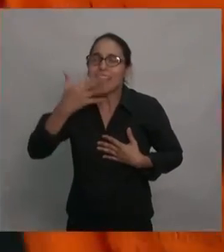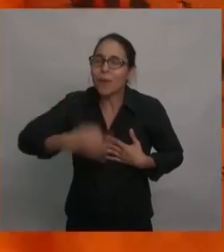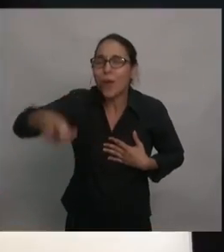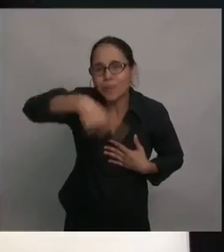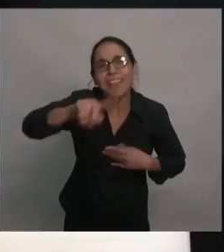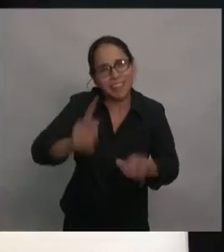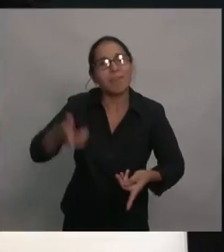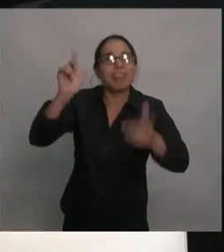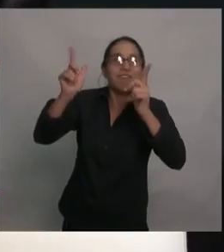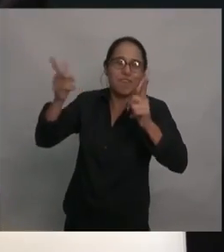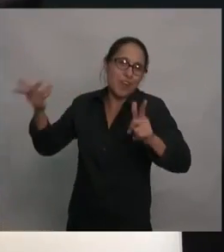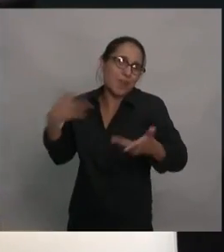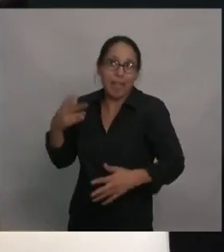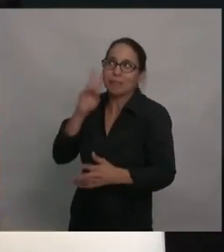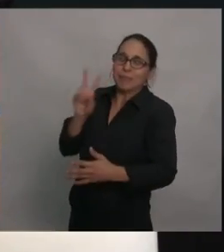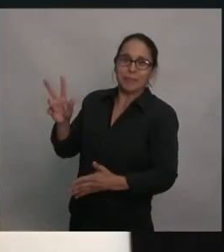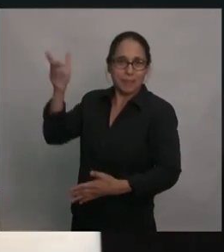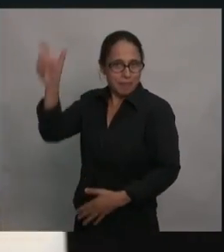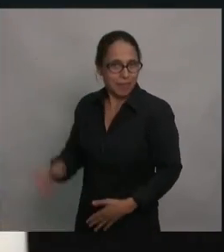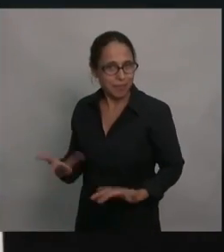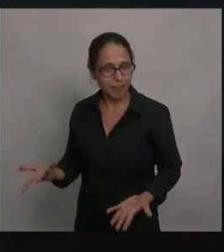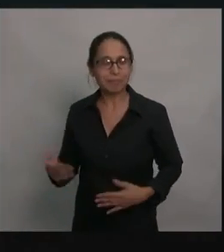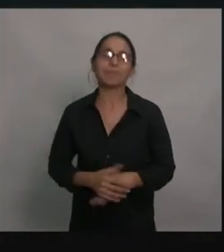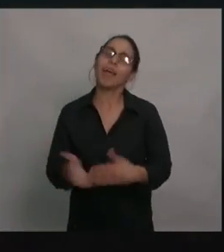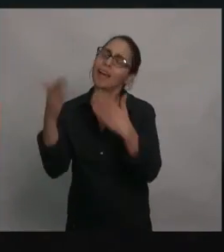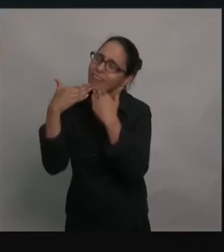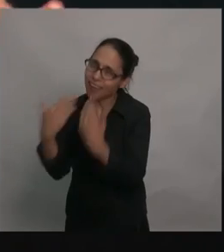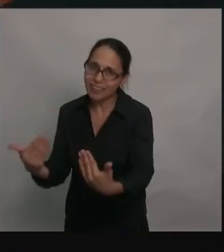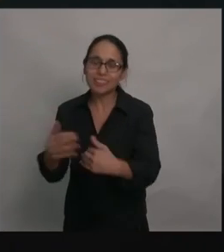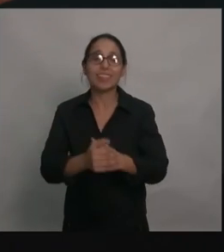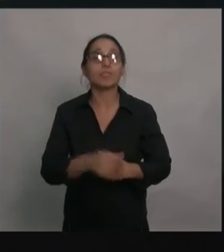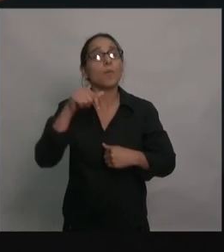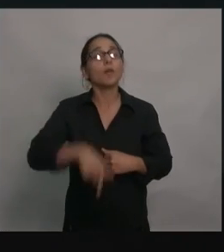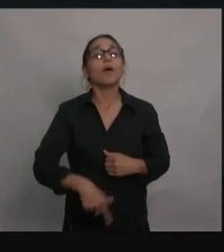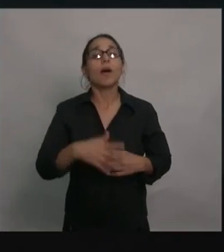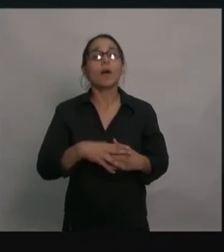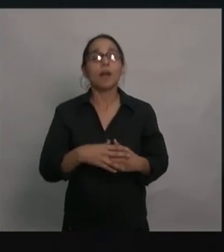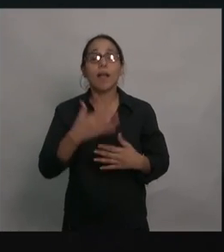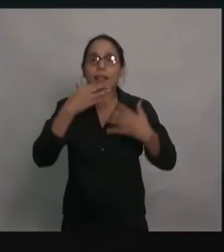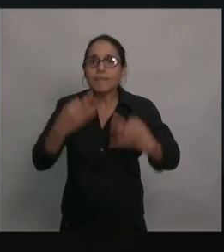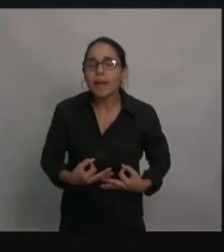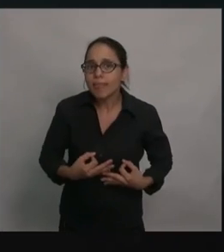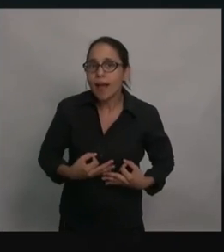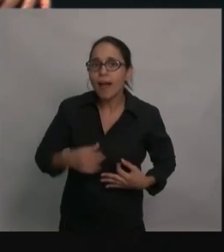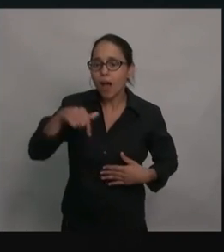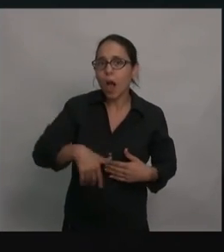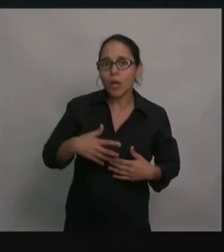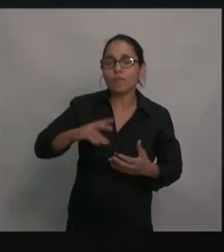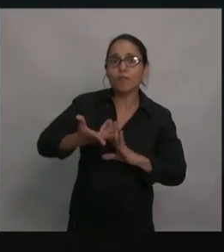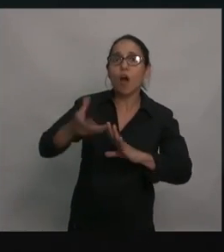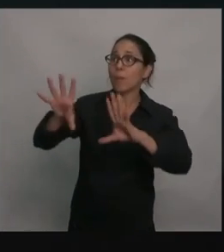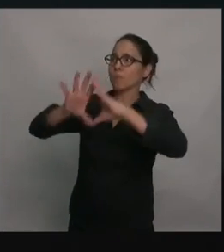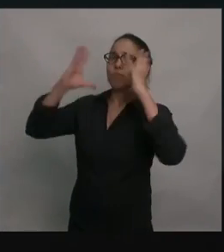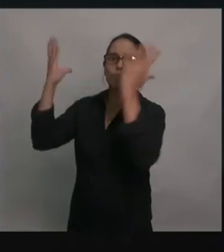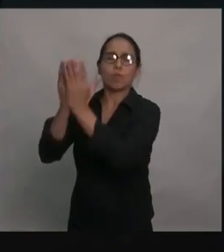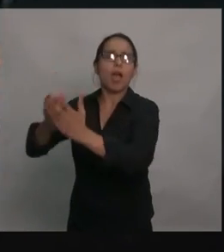muchas gracias. Y vamos a hacer una campaña. Realmente hemos tenido un eco extraordinario en distintos países, en